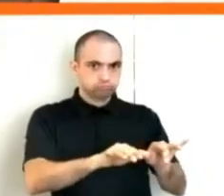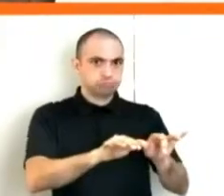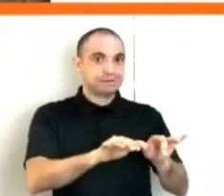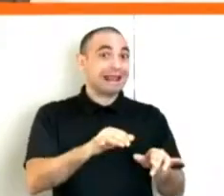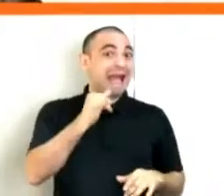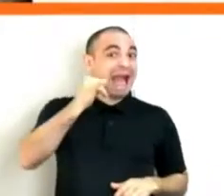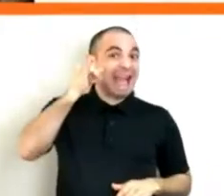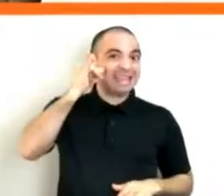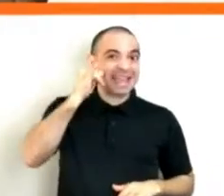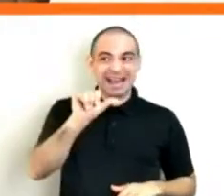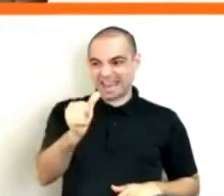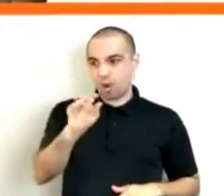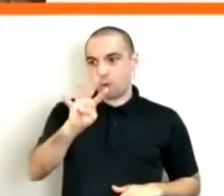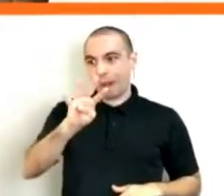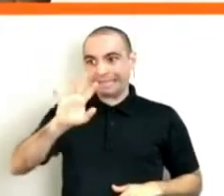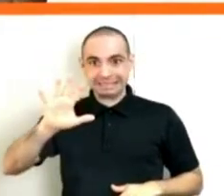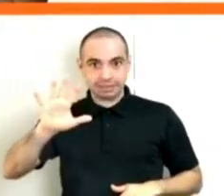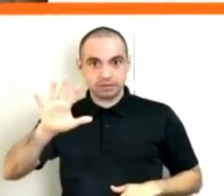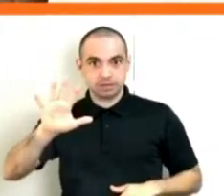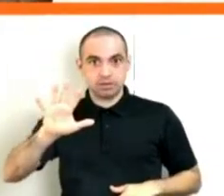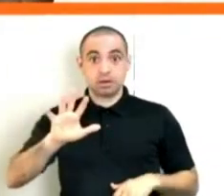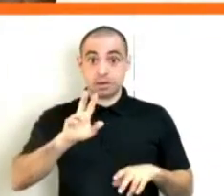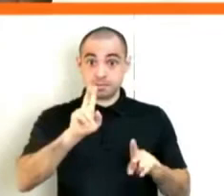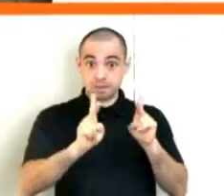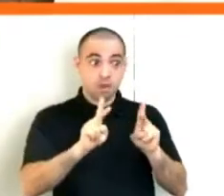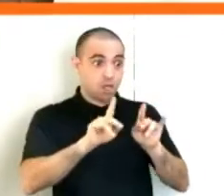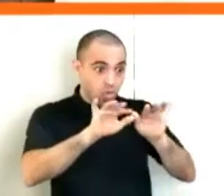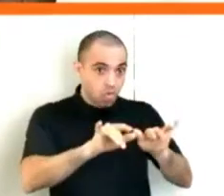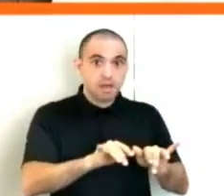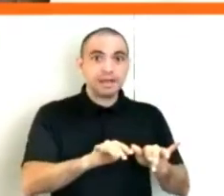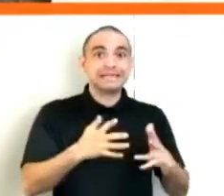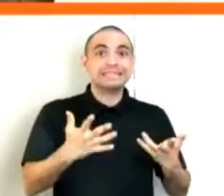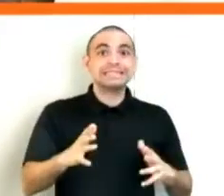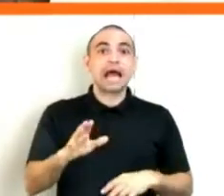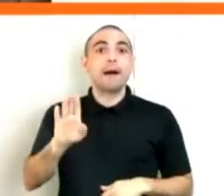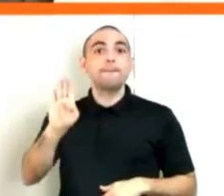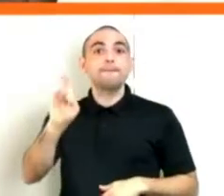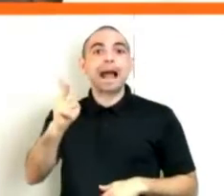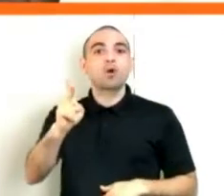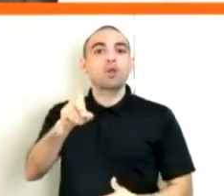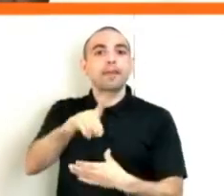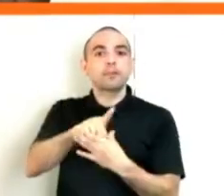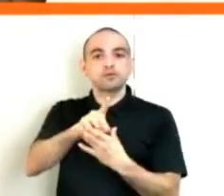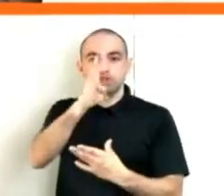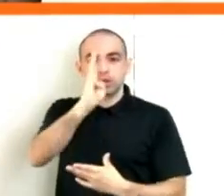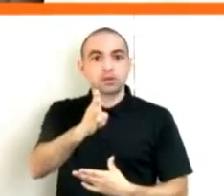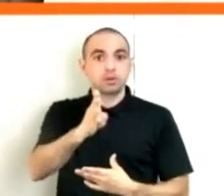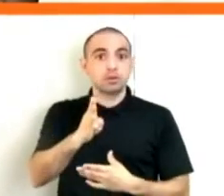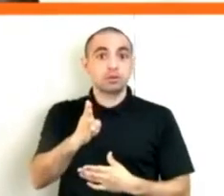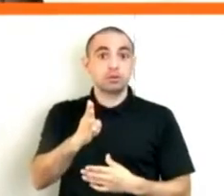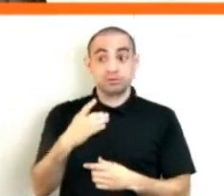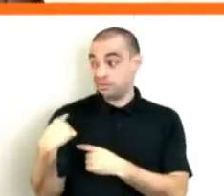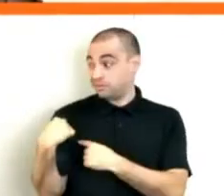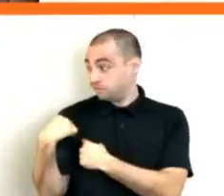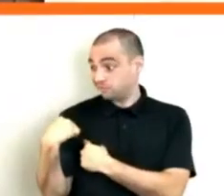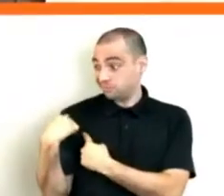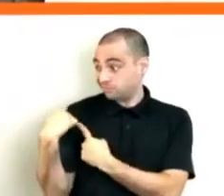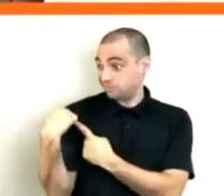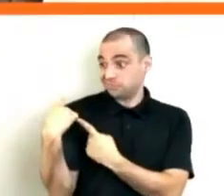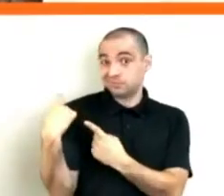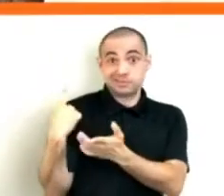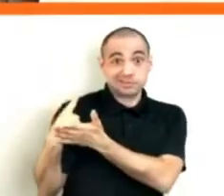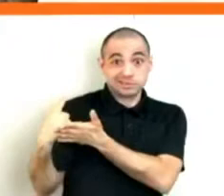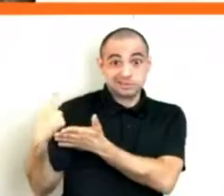desde las 10:45 para acá y está acogido a depósito directo, todas esas semanas retroactivas, esa compensación